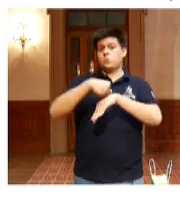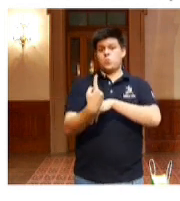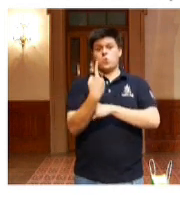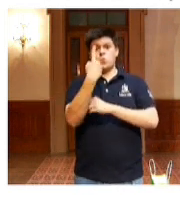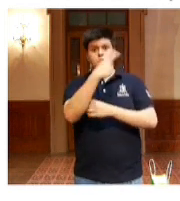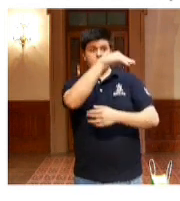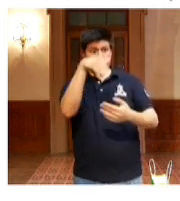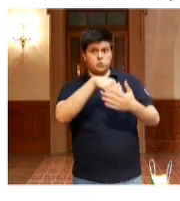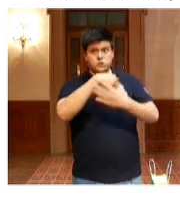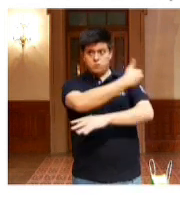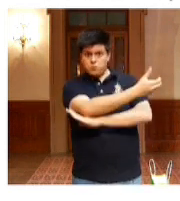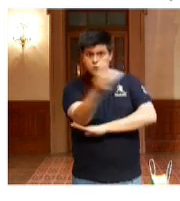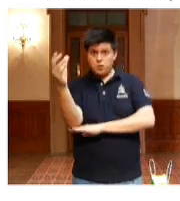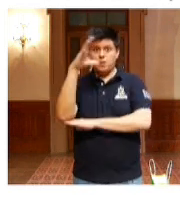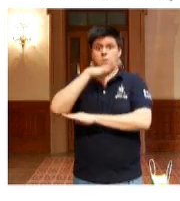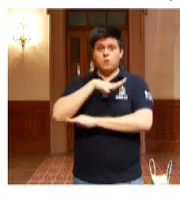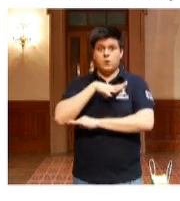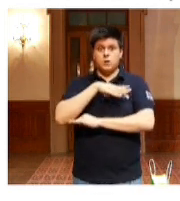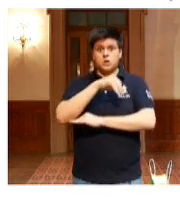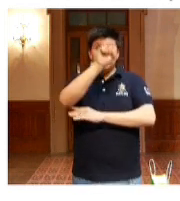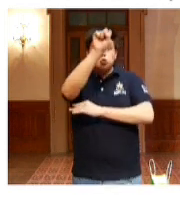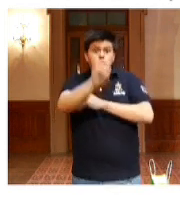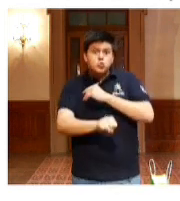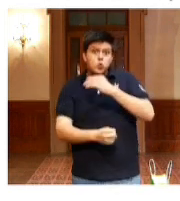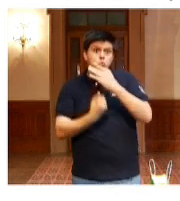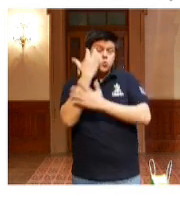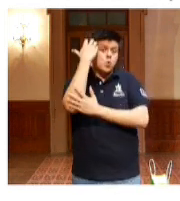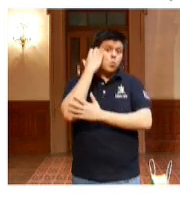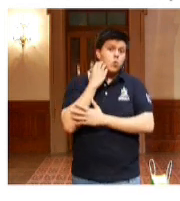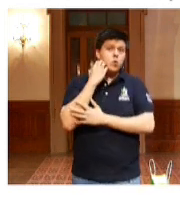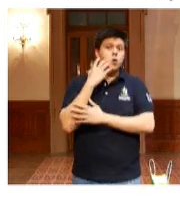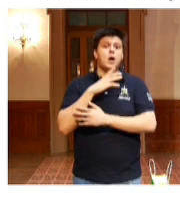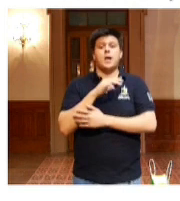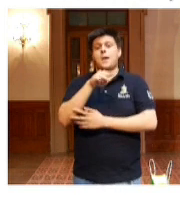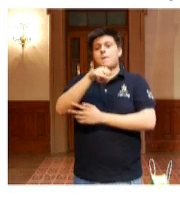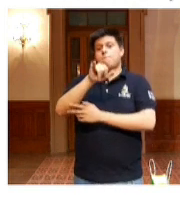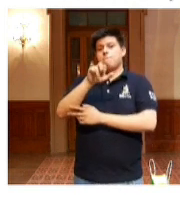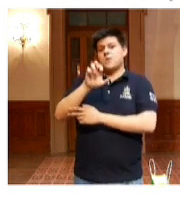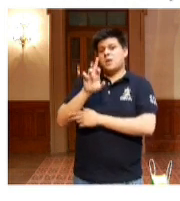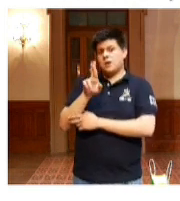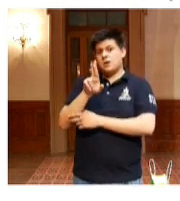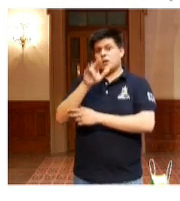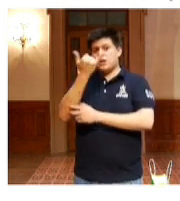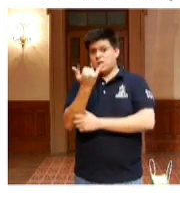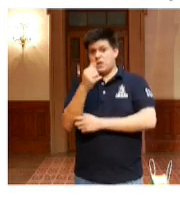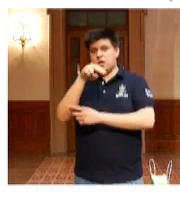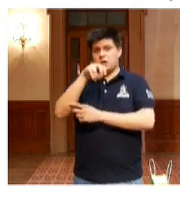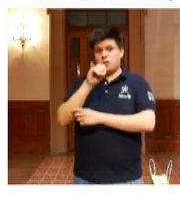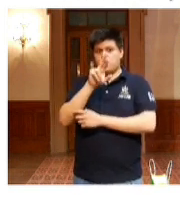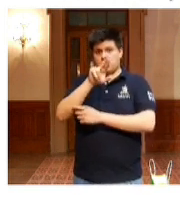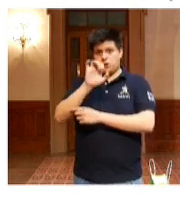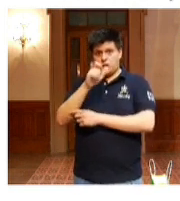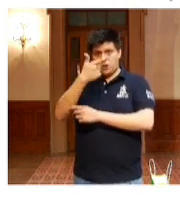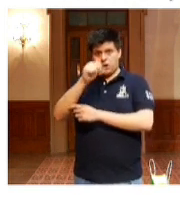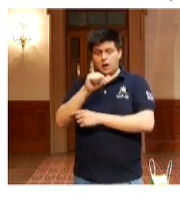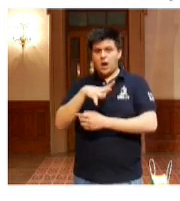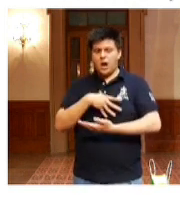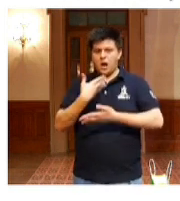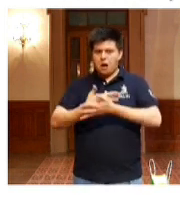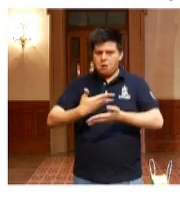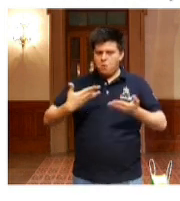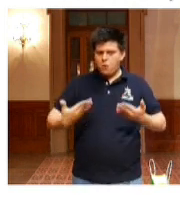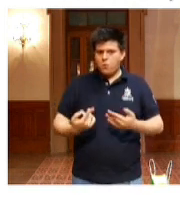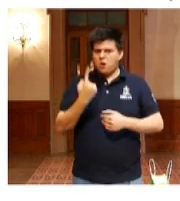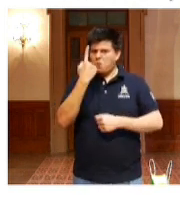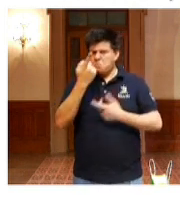del área rural del sur de nuestro estado mier y noriega hoy tenemos a un paciente